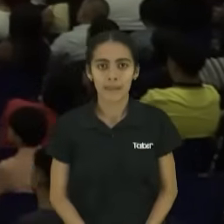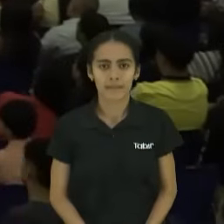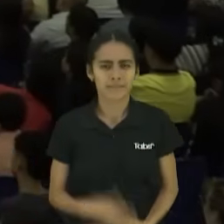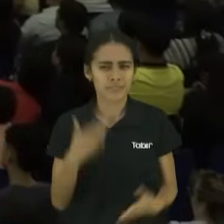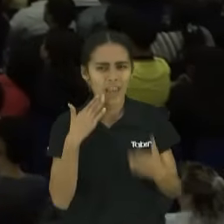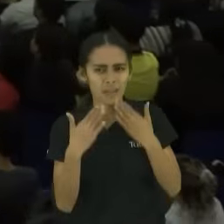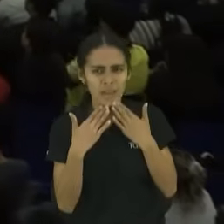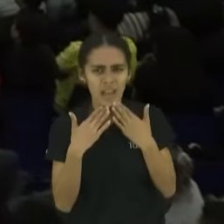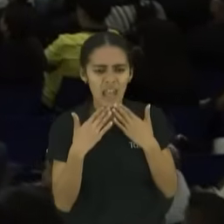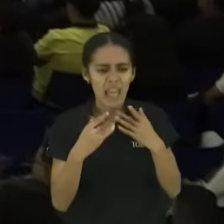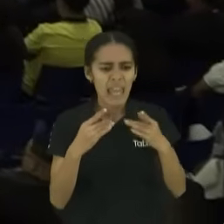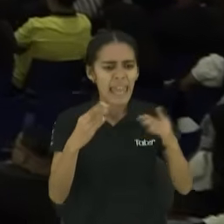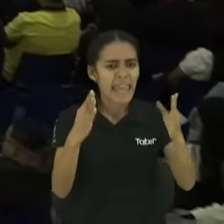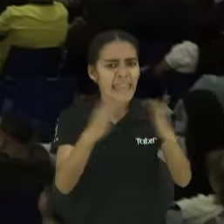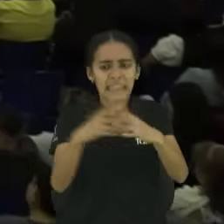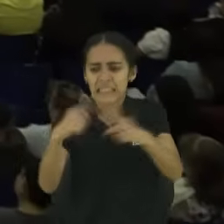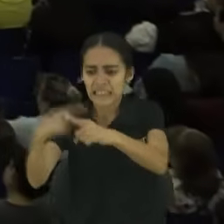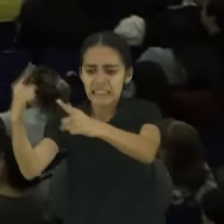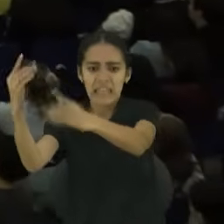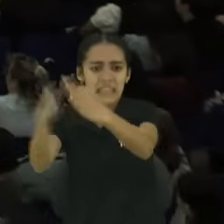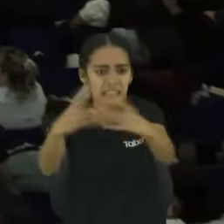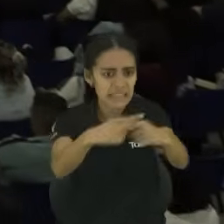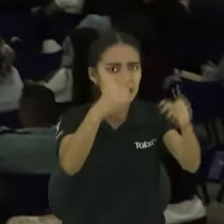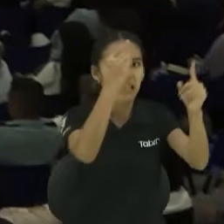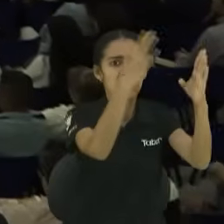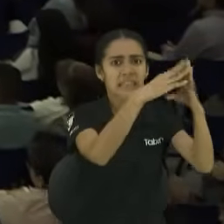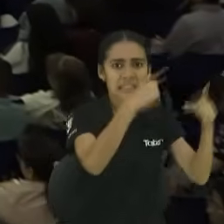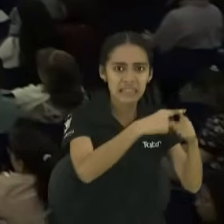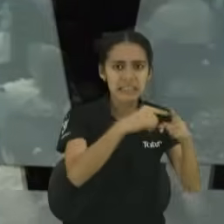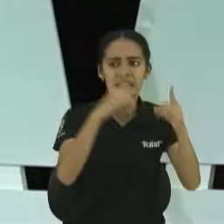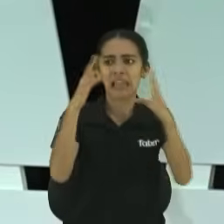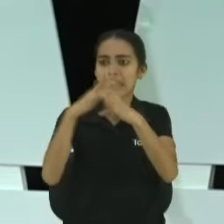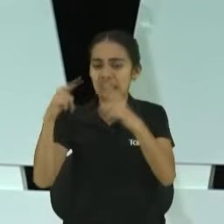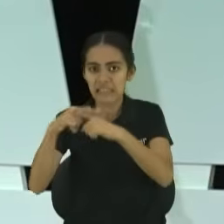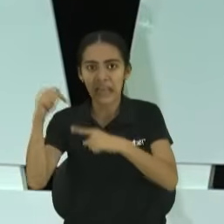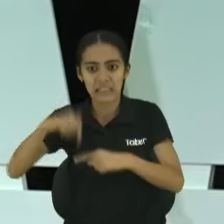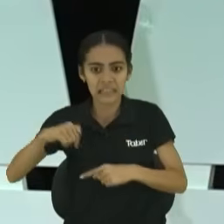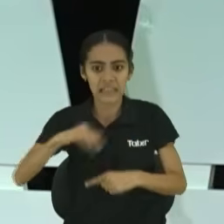Tanta iglesia regada por tantos lados, ¿y cómo es que en El Salvador había tanto marero, pues?